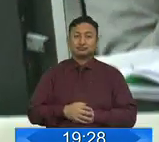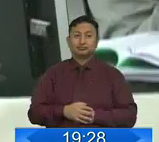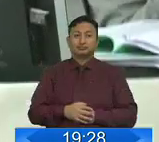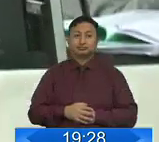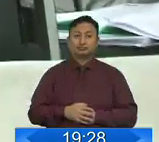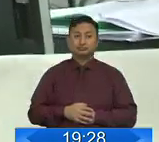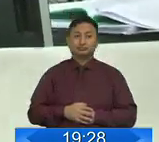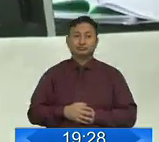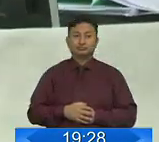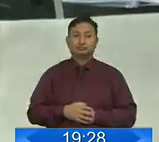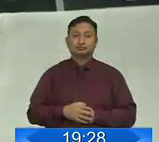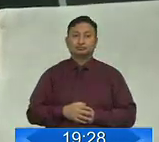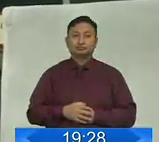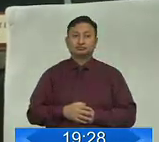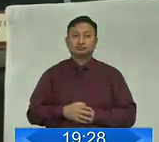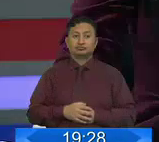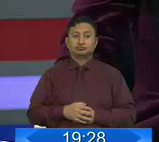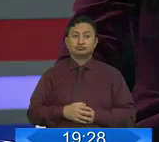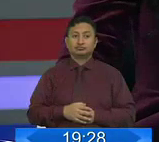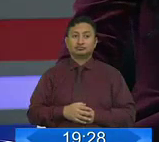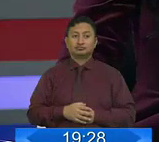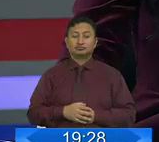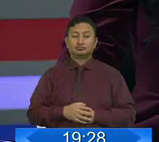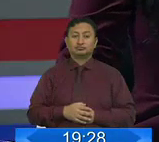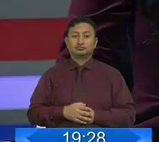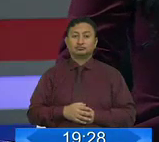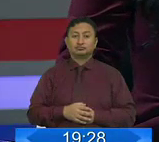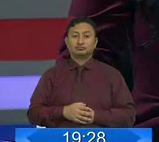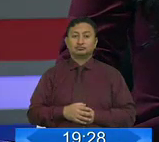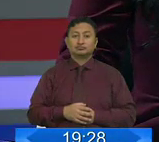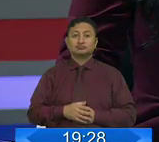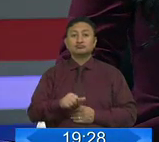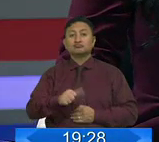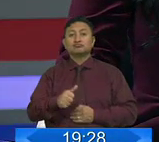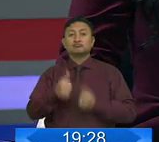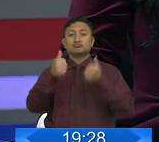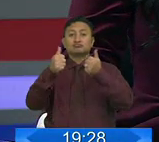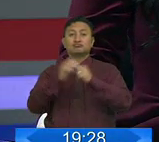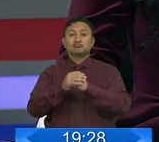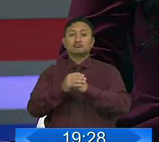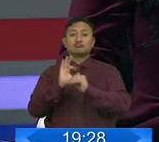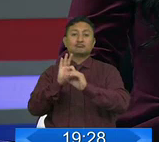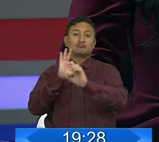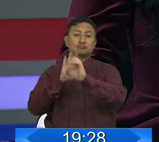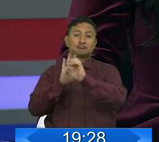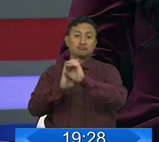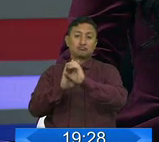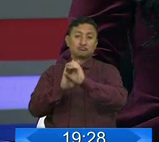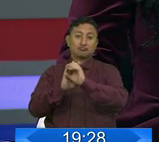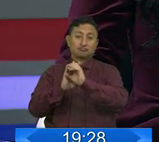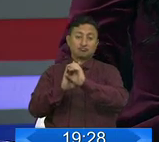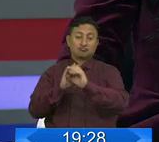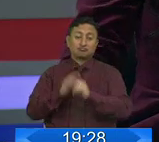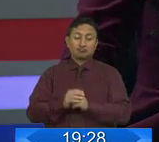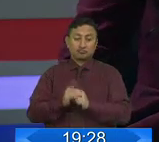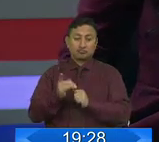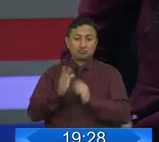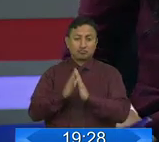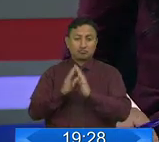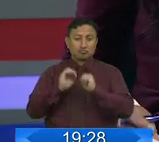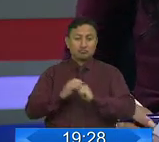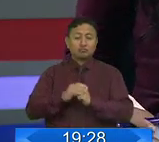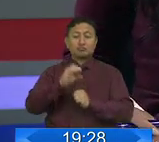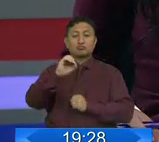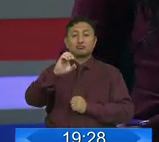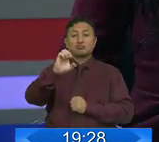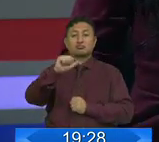informó Andrea Orbe. Además, varios candidatos al Consejo de Participación Ciudadana y Control Social solicitan que la OEA